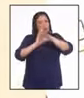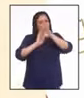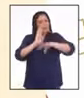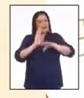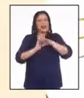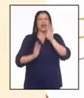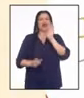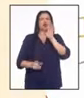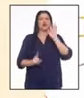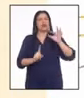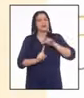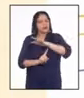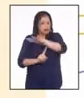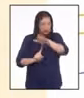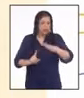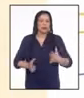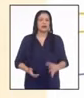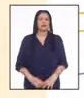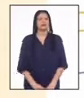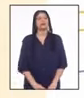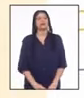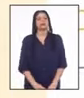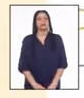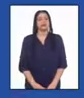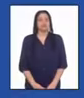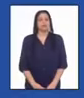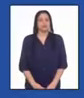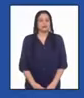la contaminación ambiental.